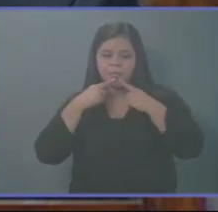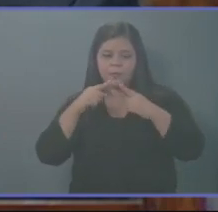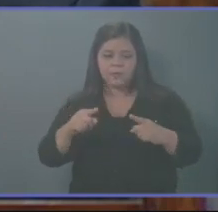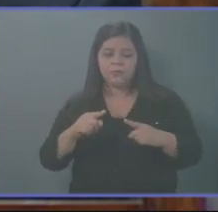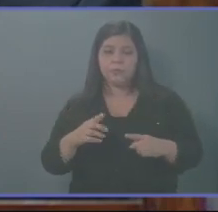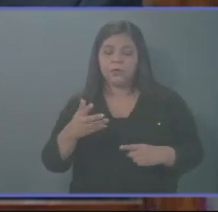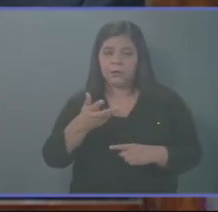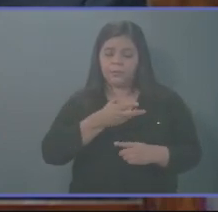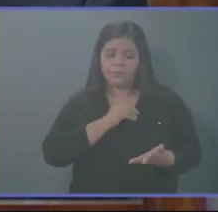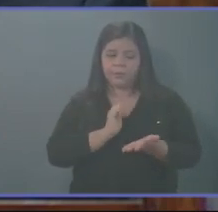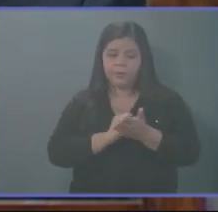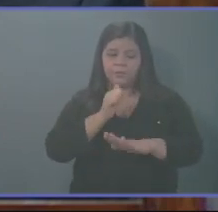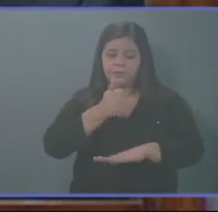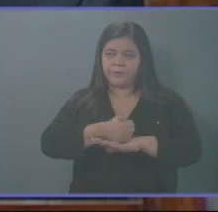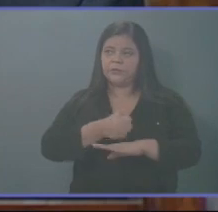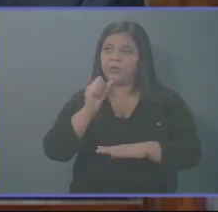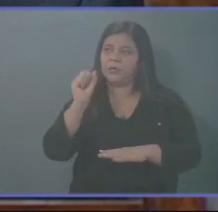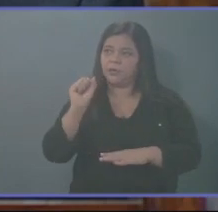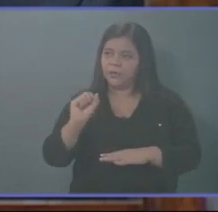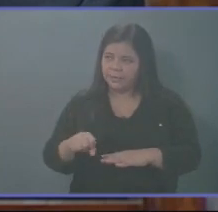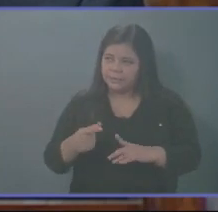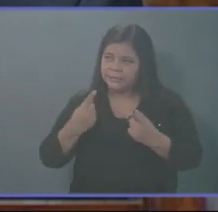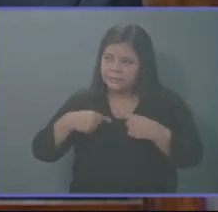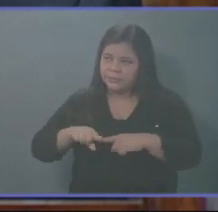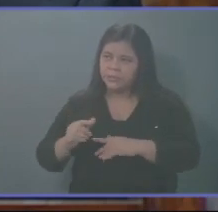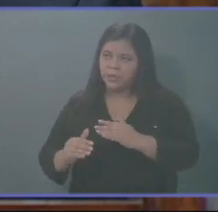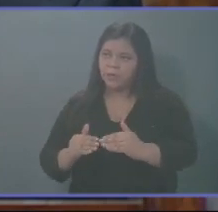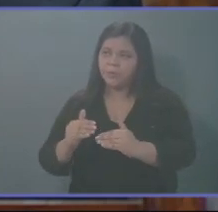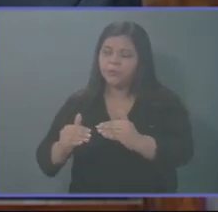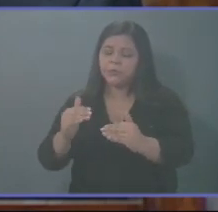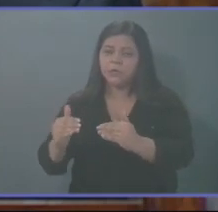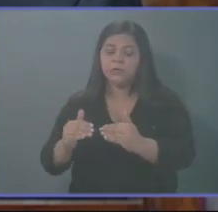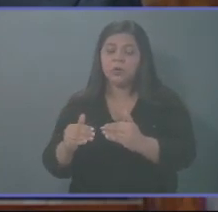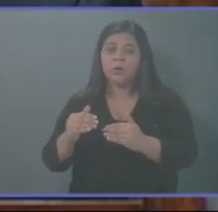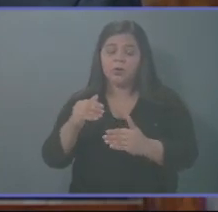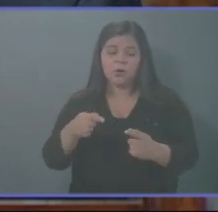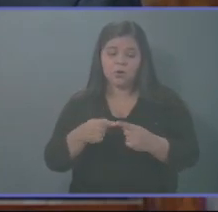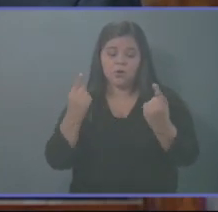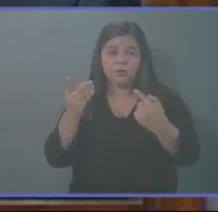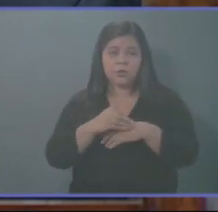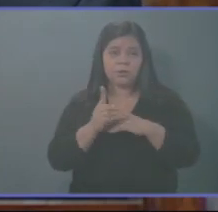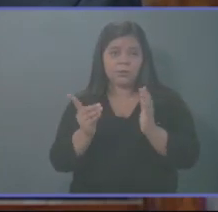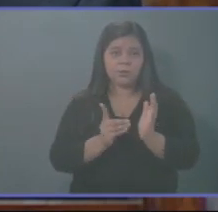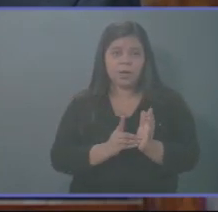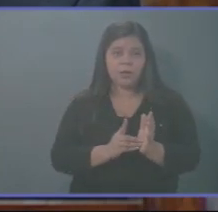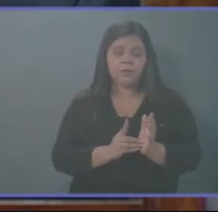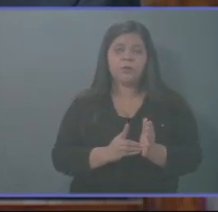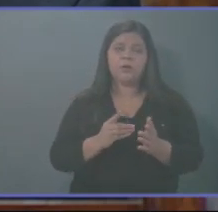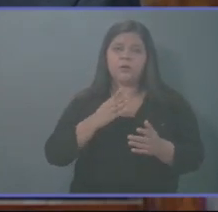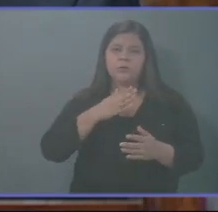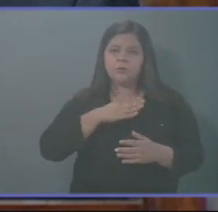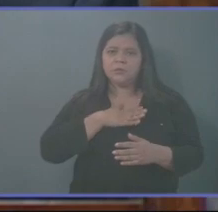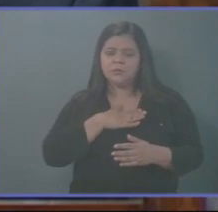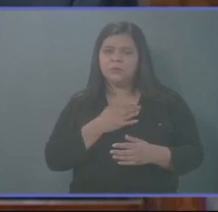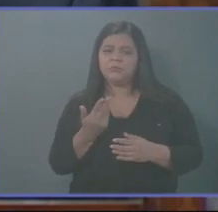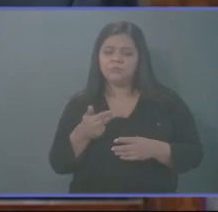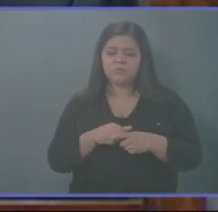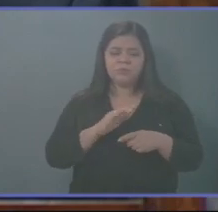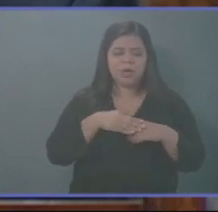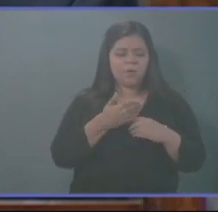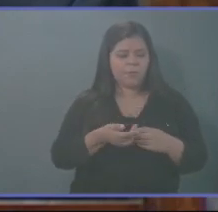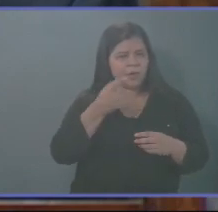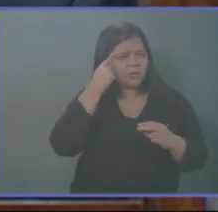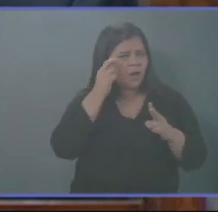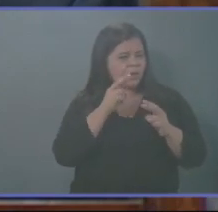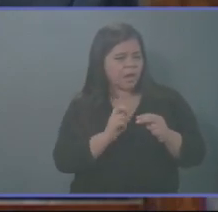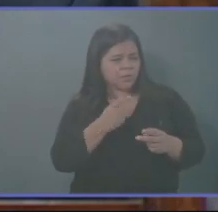que se establezca que sí hay lugar a formación de causa en contra del diputado Norman Noel Quijano González se encuentran indicios, y que luego del análisis y discusión